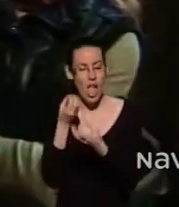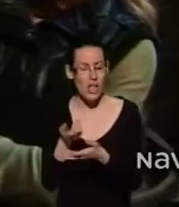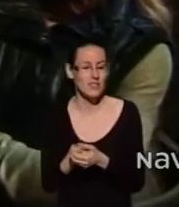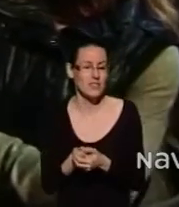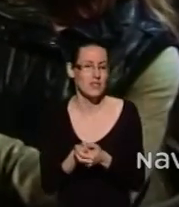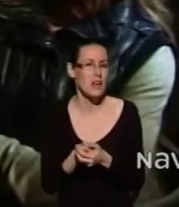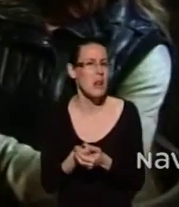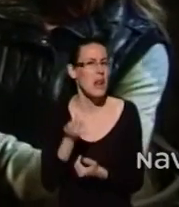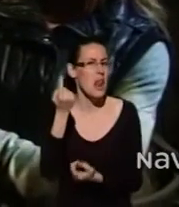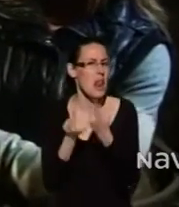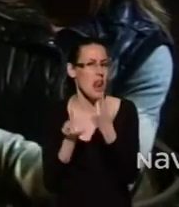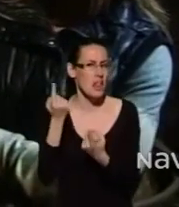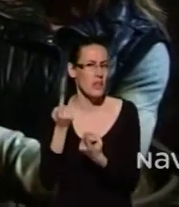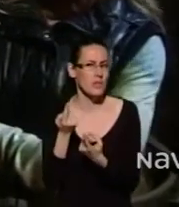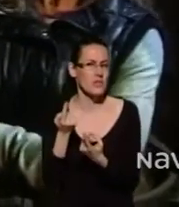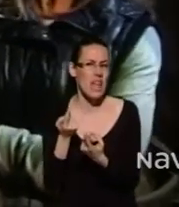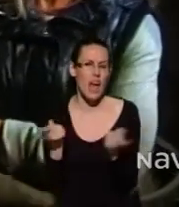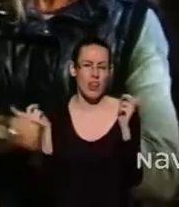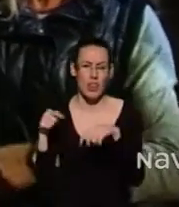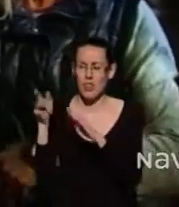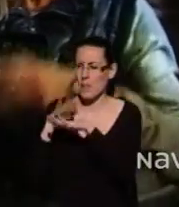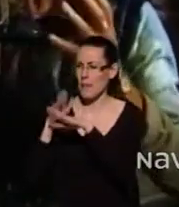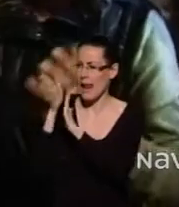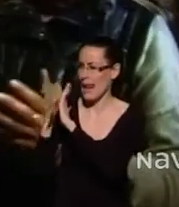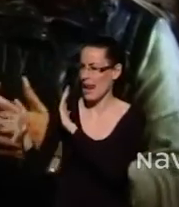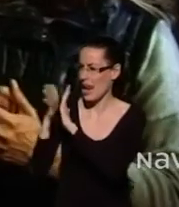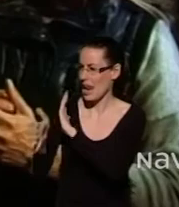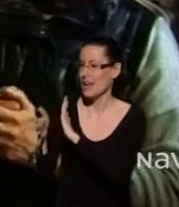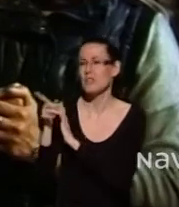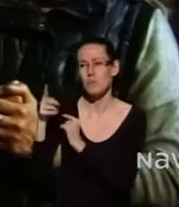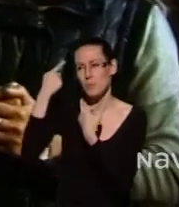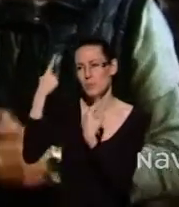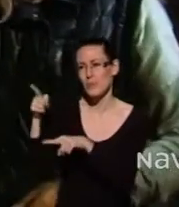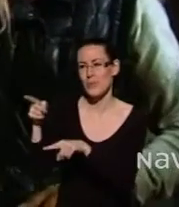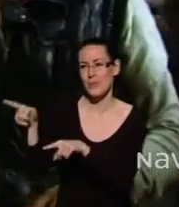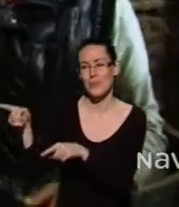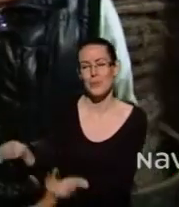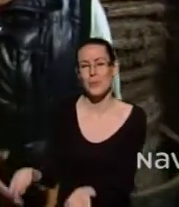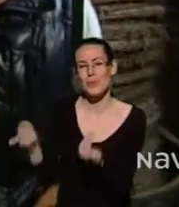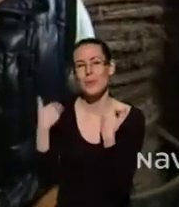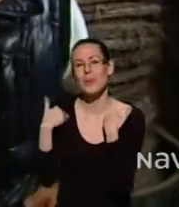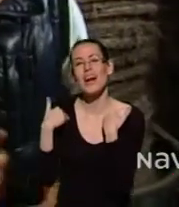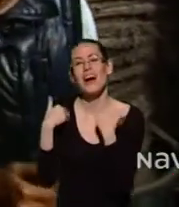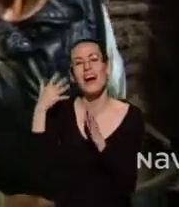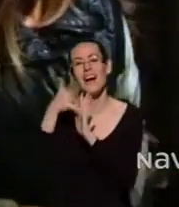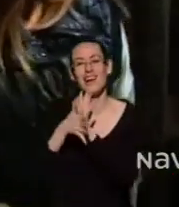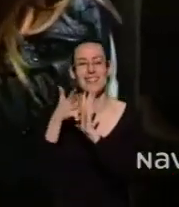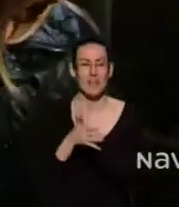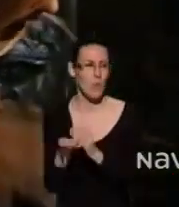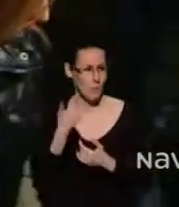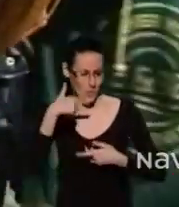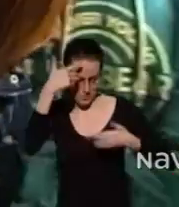nos pondremos de acuerdo para explicar. Y... sí, hombre. Hala, pues nada, os dejo aquí. Lo puede aprender estupendamente. Pues venga, yo os dejo aquí que